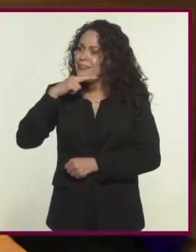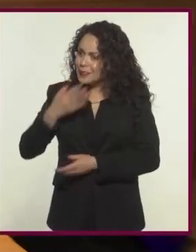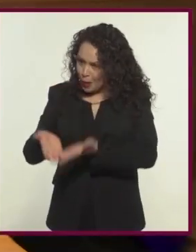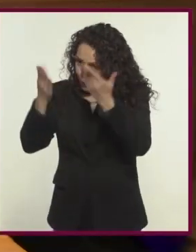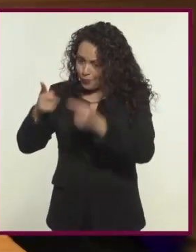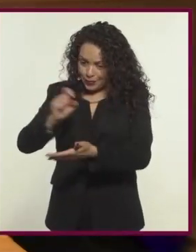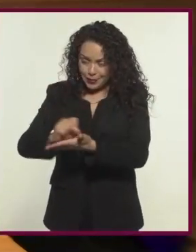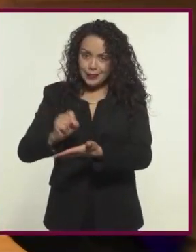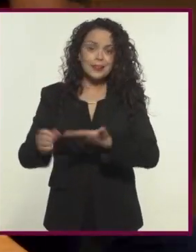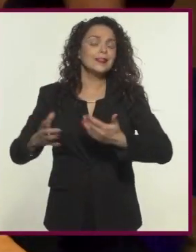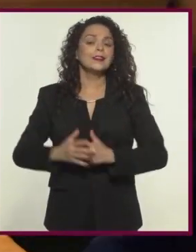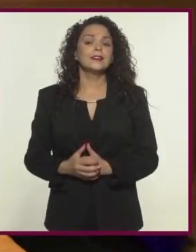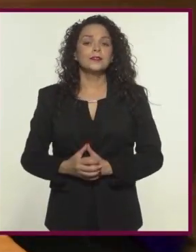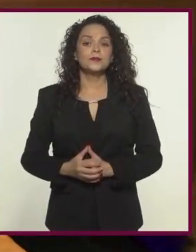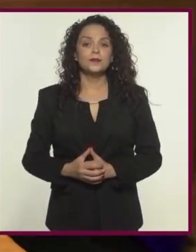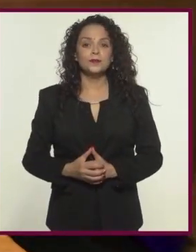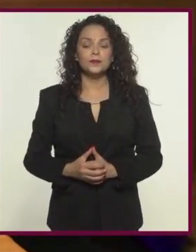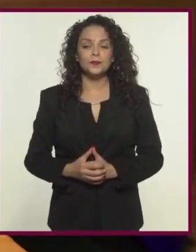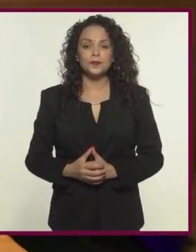Voy.